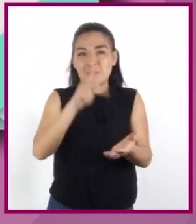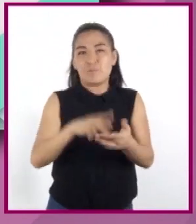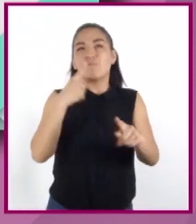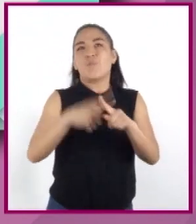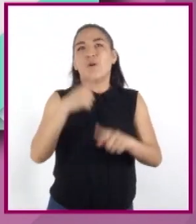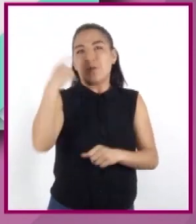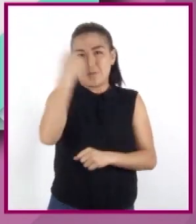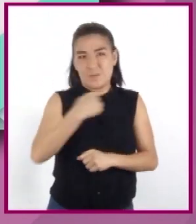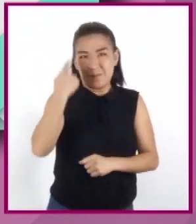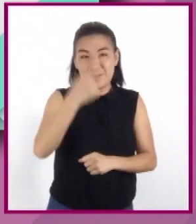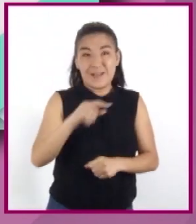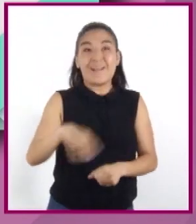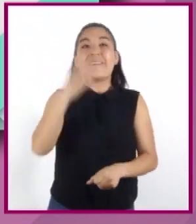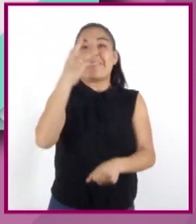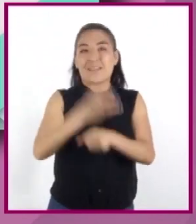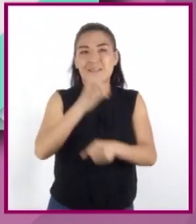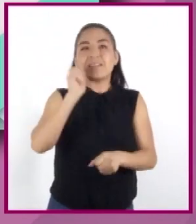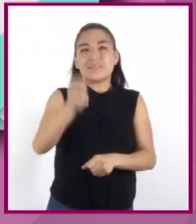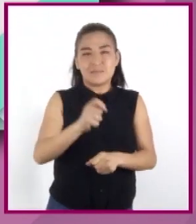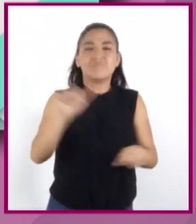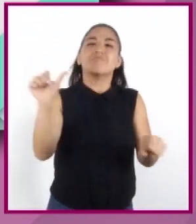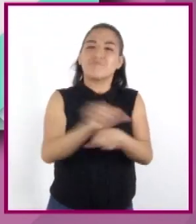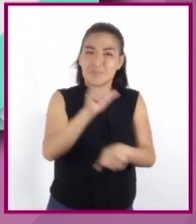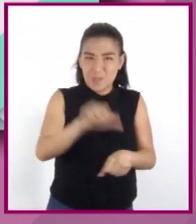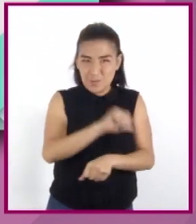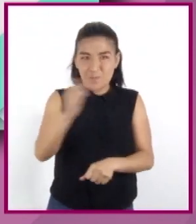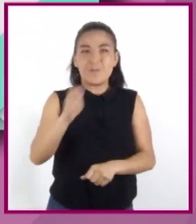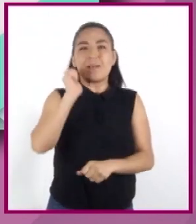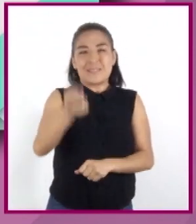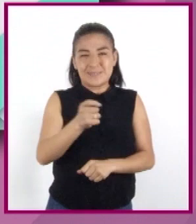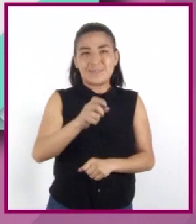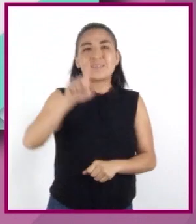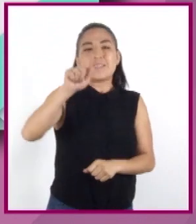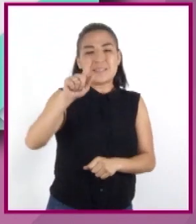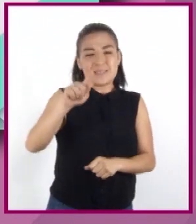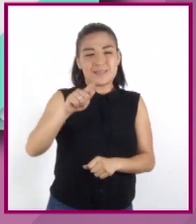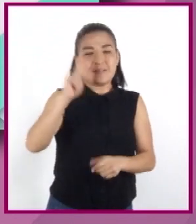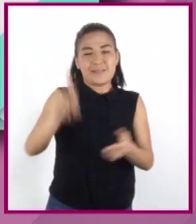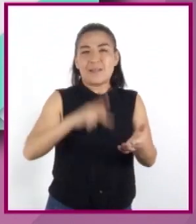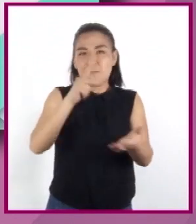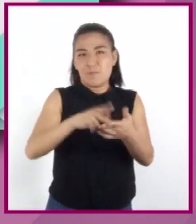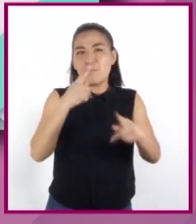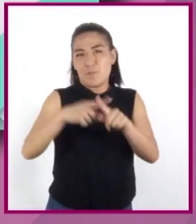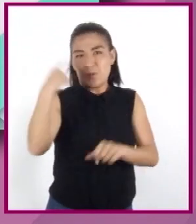hora. Y el tercer vehículo es otro auto que viaja a 70 kilómetros por hora.